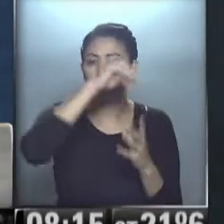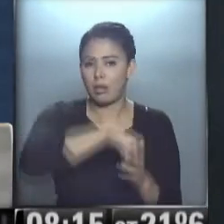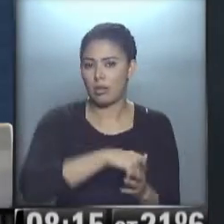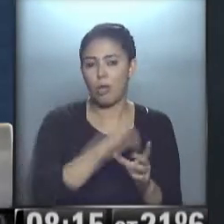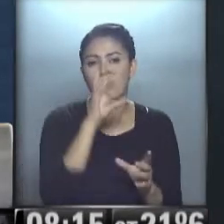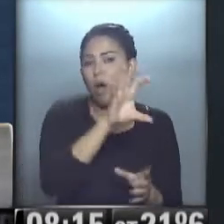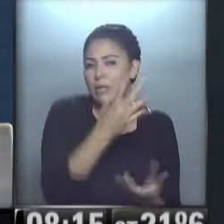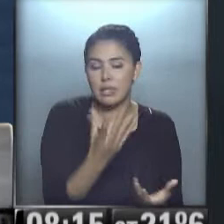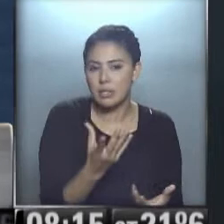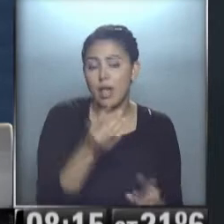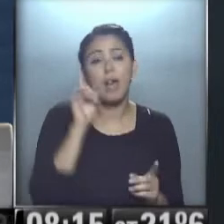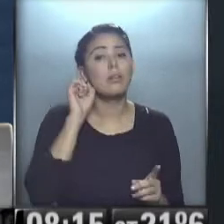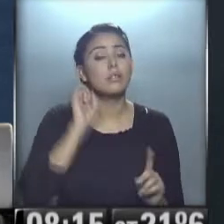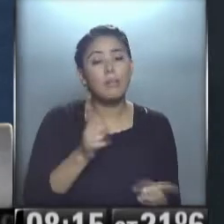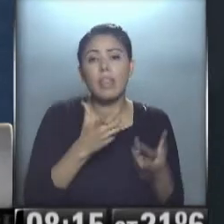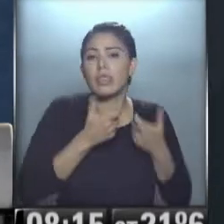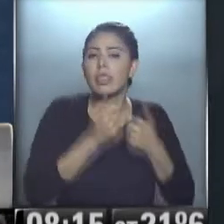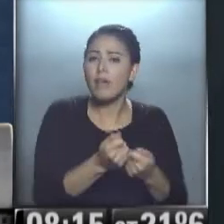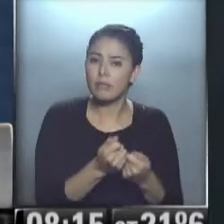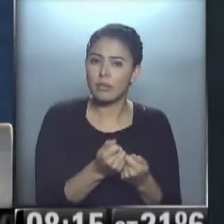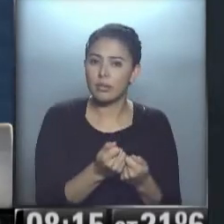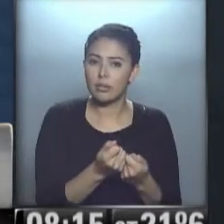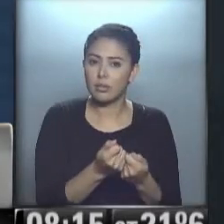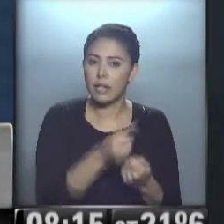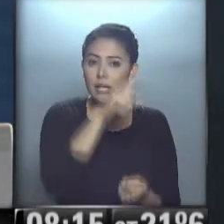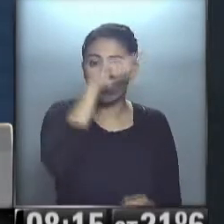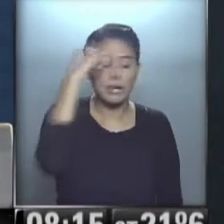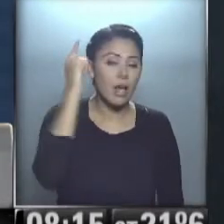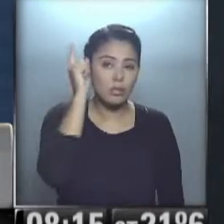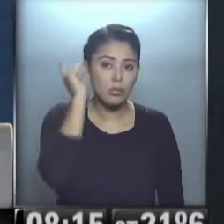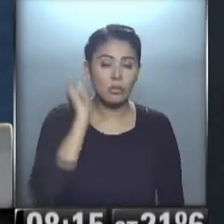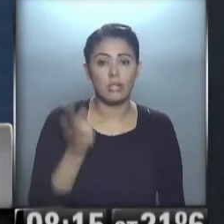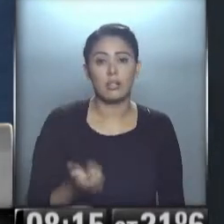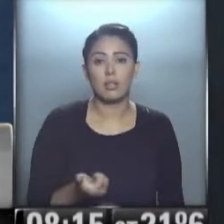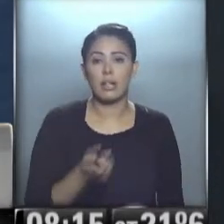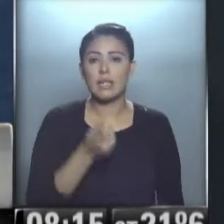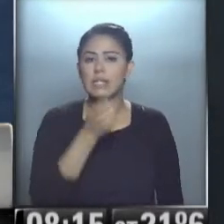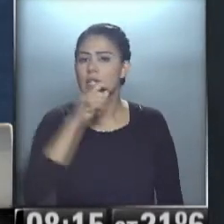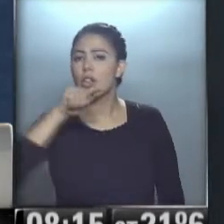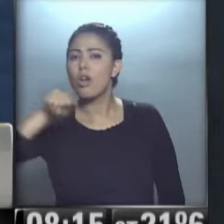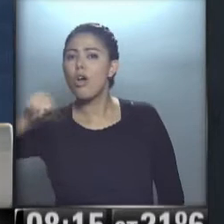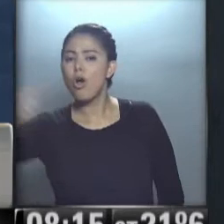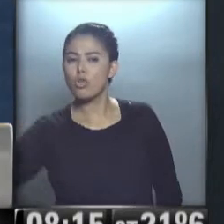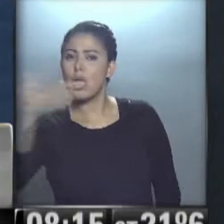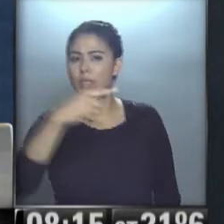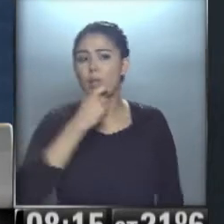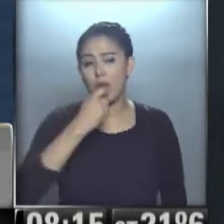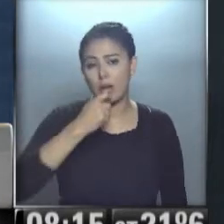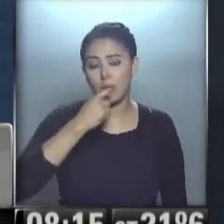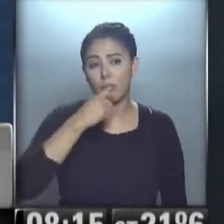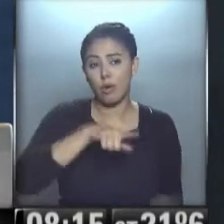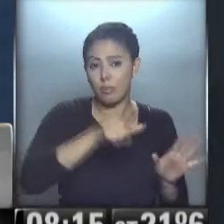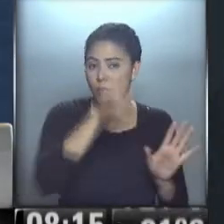una provincia, o también en defensa nacional respecto a ataques del exterior en el caso de las Fuerzas